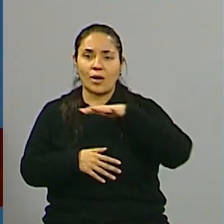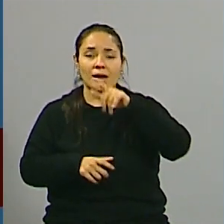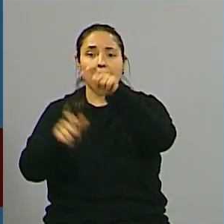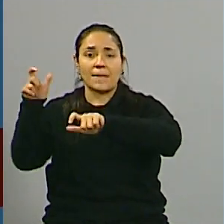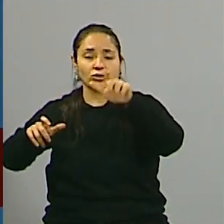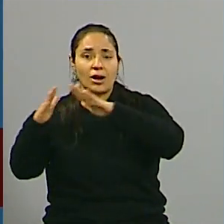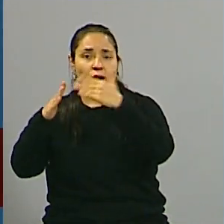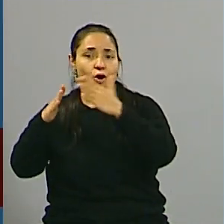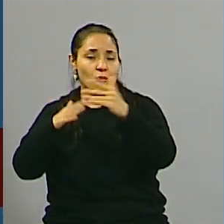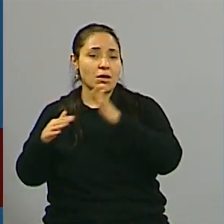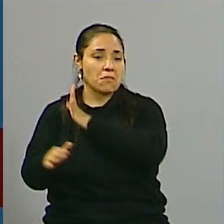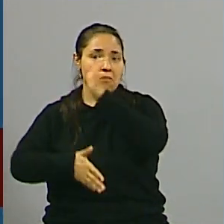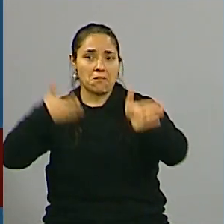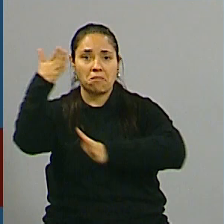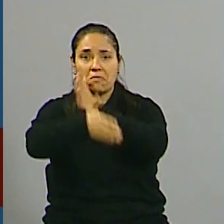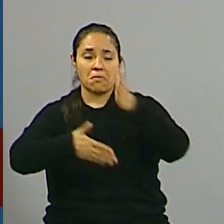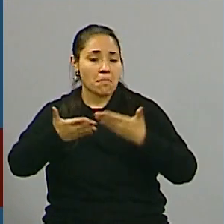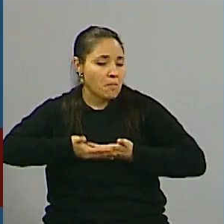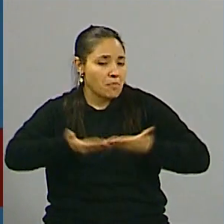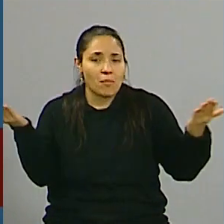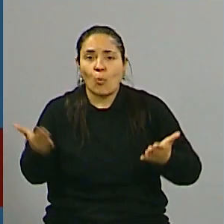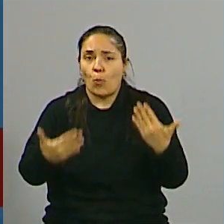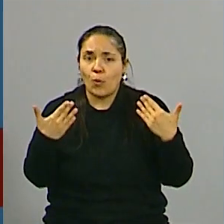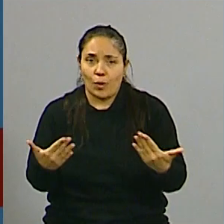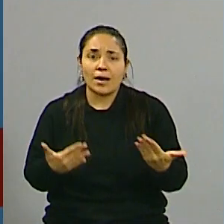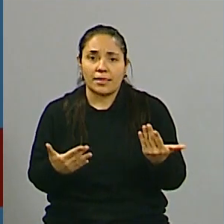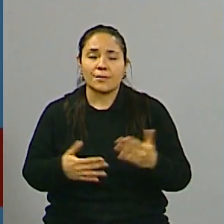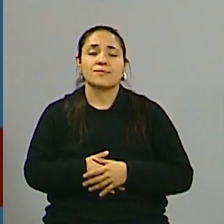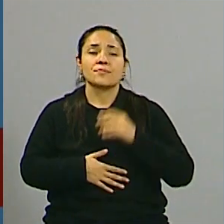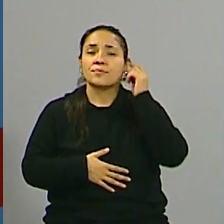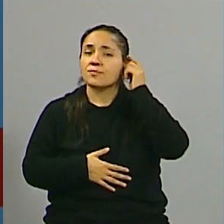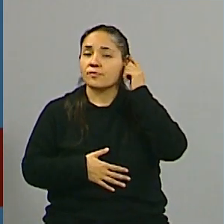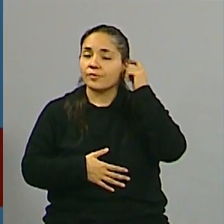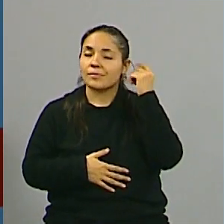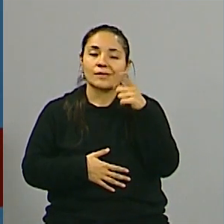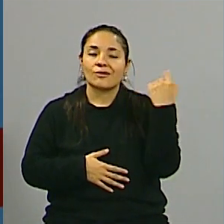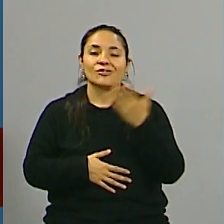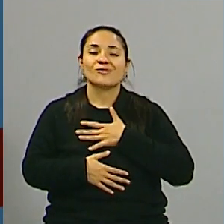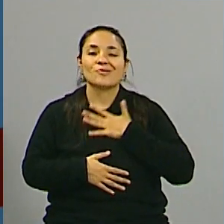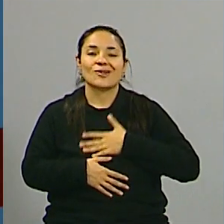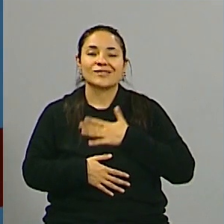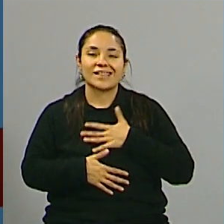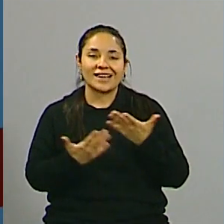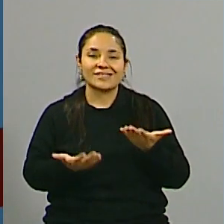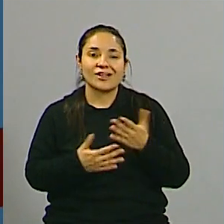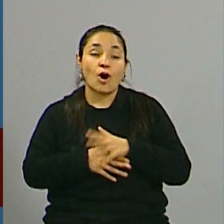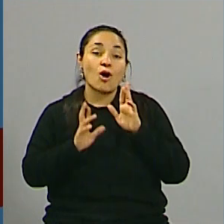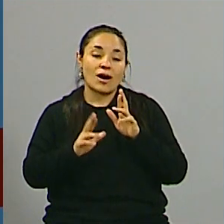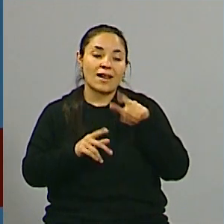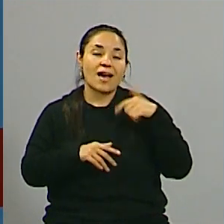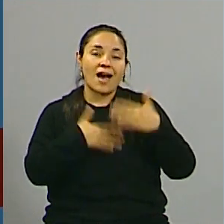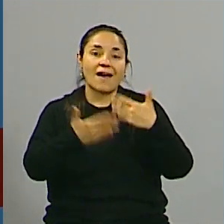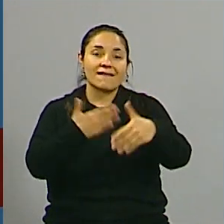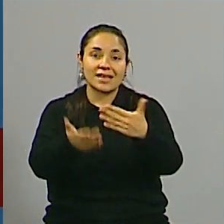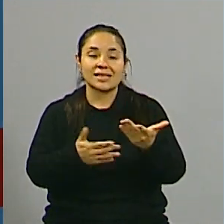de la comunidad pueda ir de manera abierta y pública. Así que bueno, estamos muy contentos y esperemos que esto pueda seguir avanzando en un año